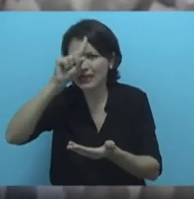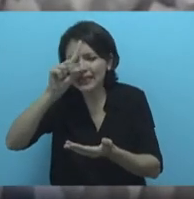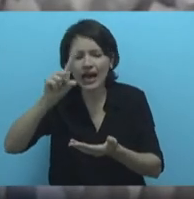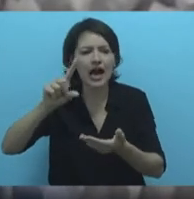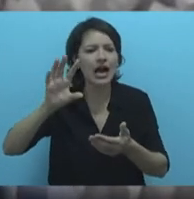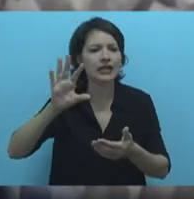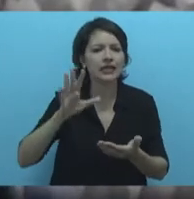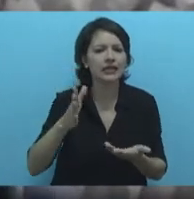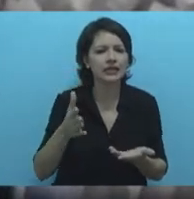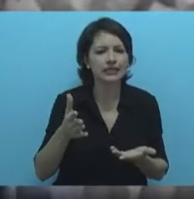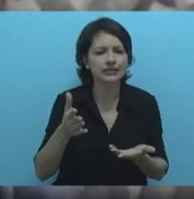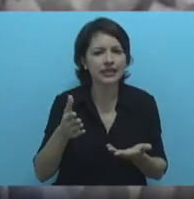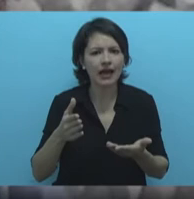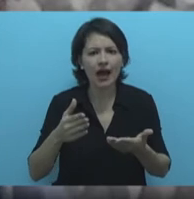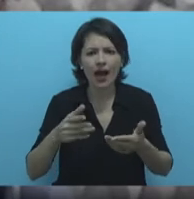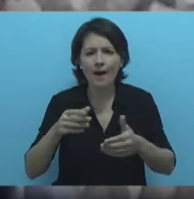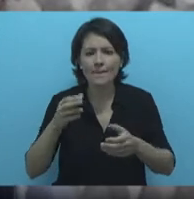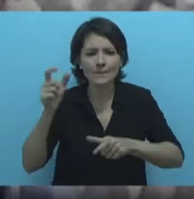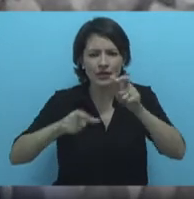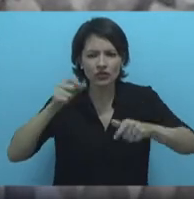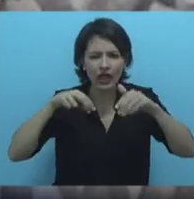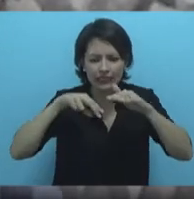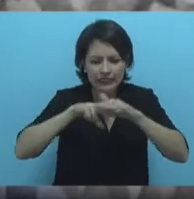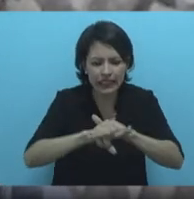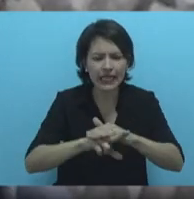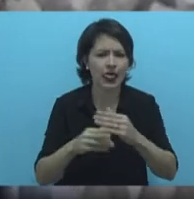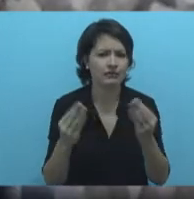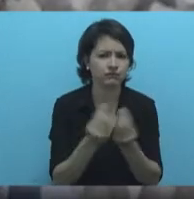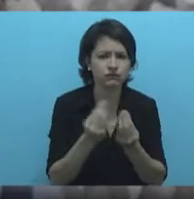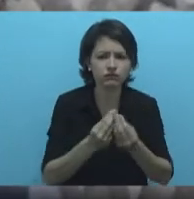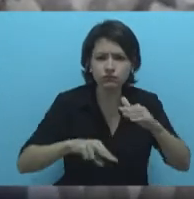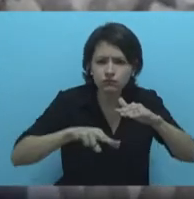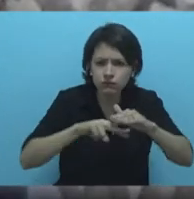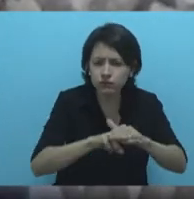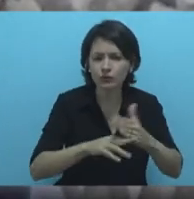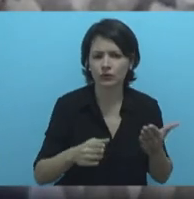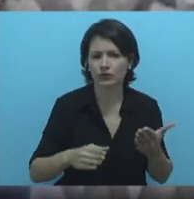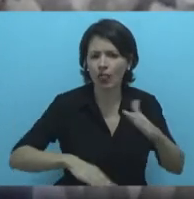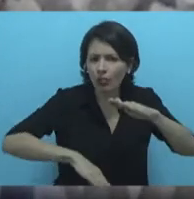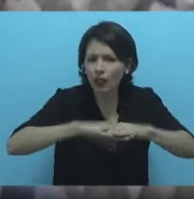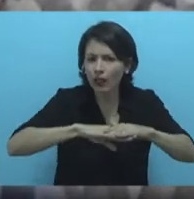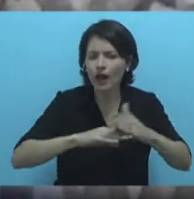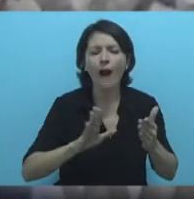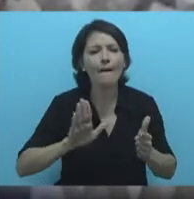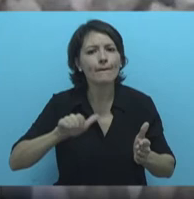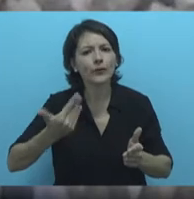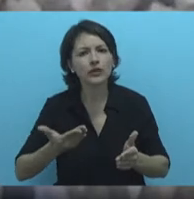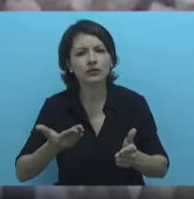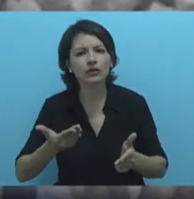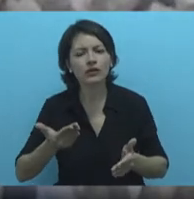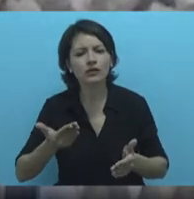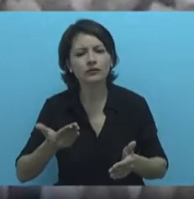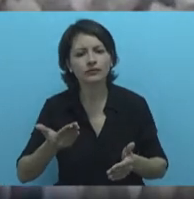centros de salud de los sanatorios y de los hospitales por lo tanto nos parece